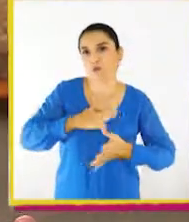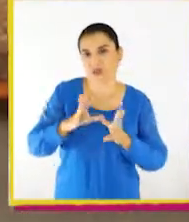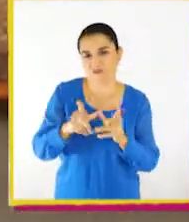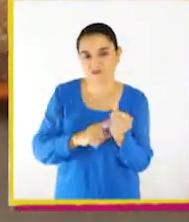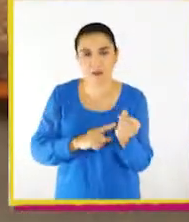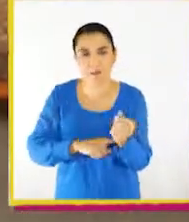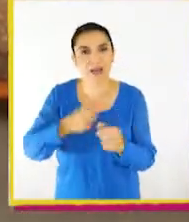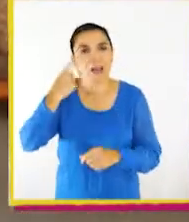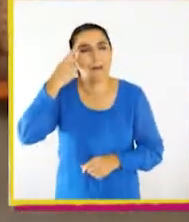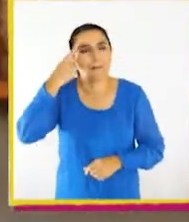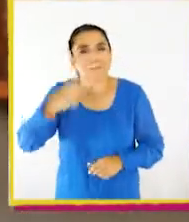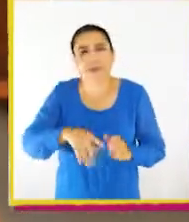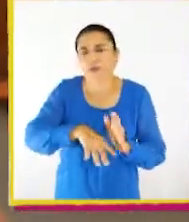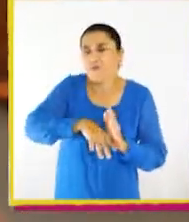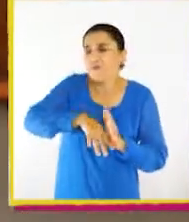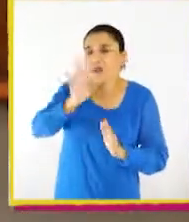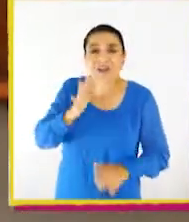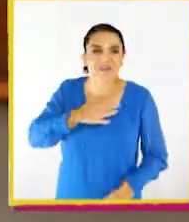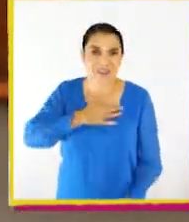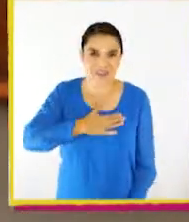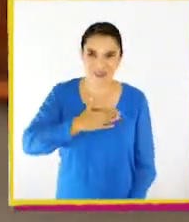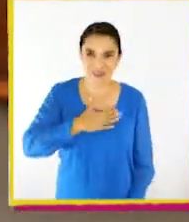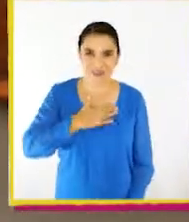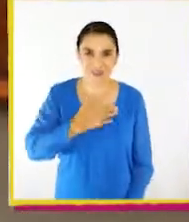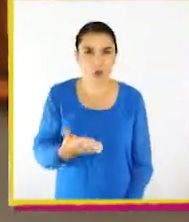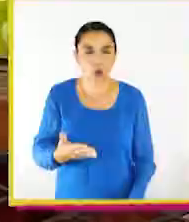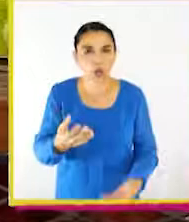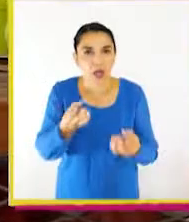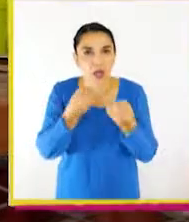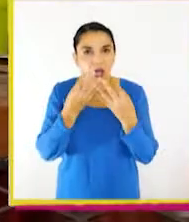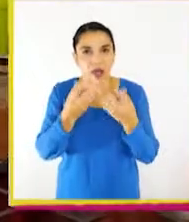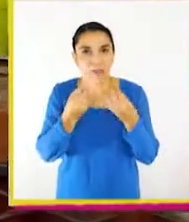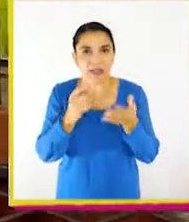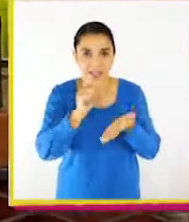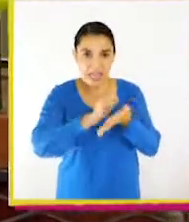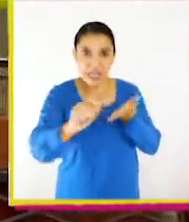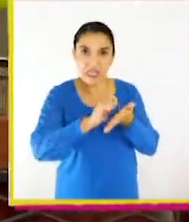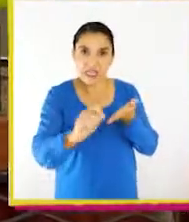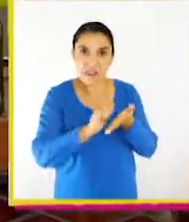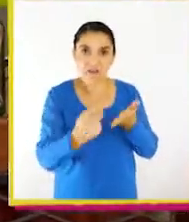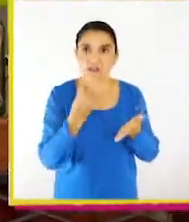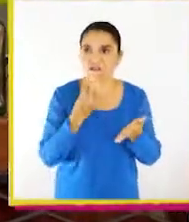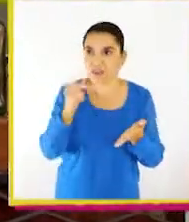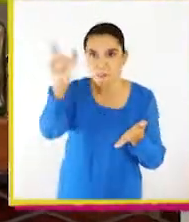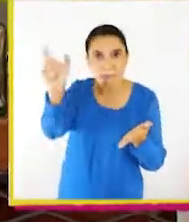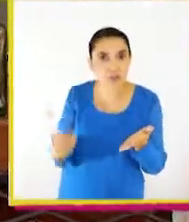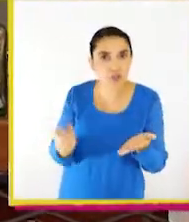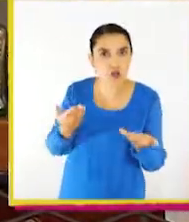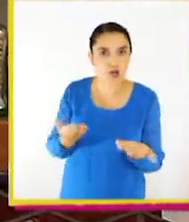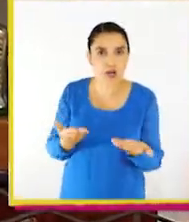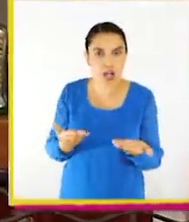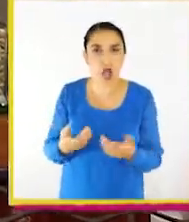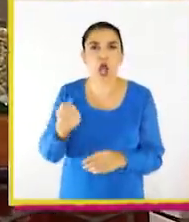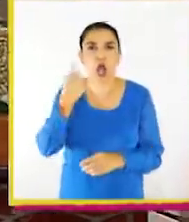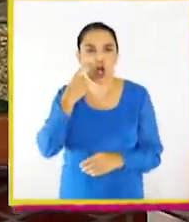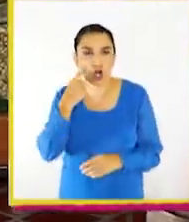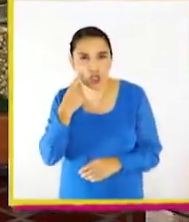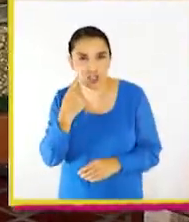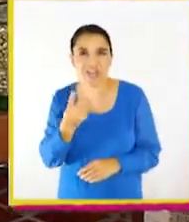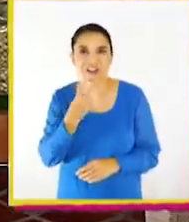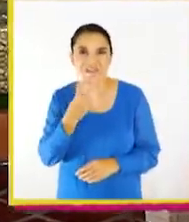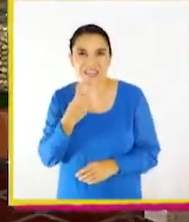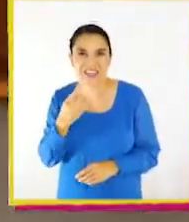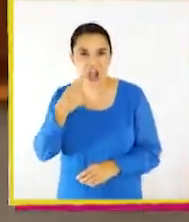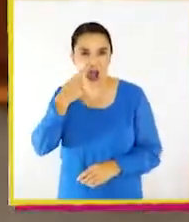familia. Pero lo que más me gustó fue aprender a escribir biografías y así conocer la vida y me